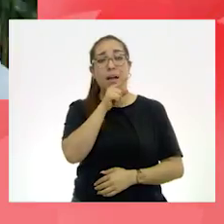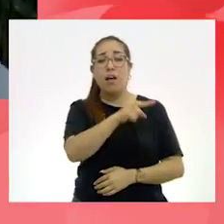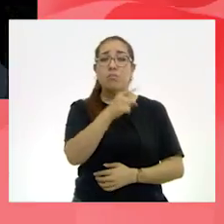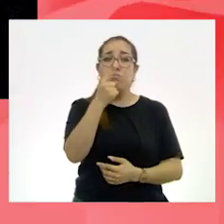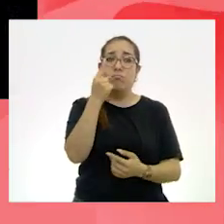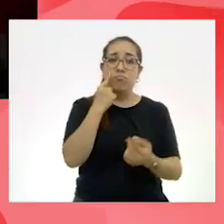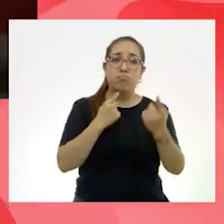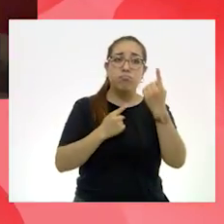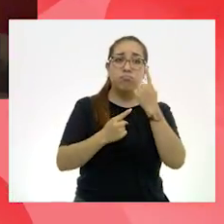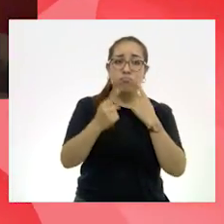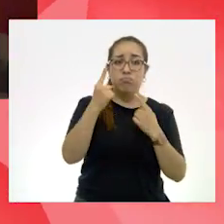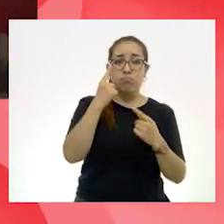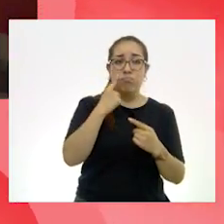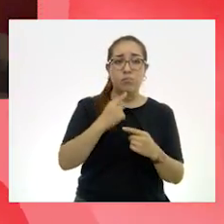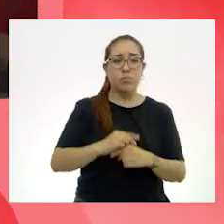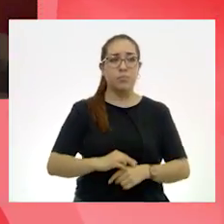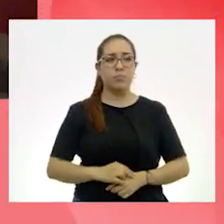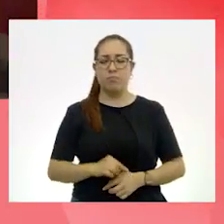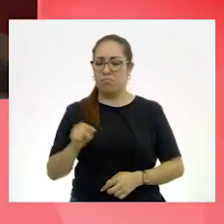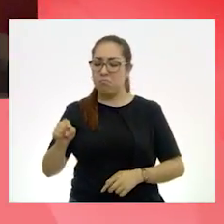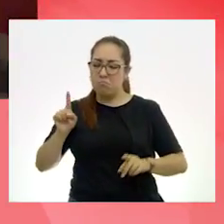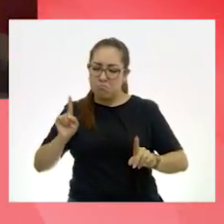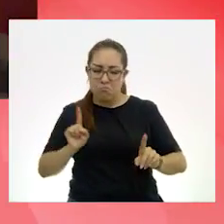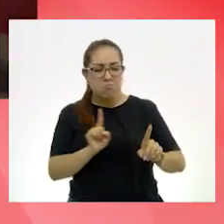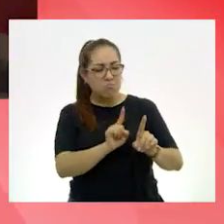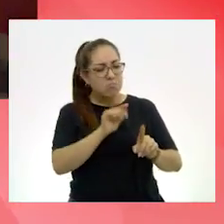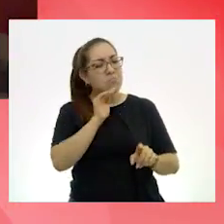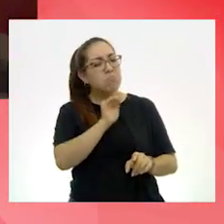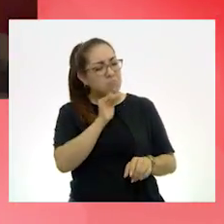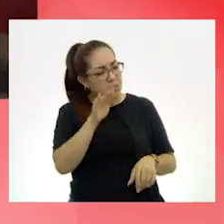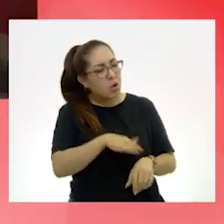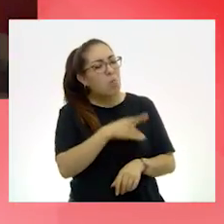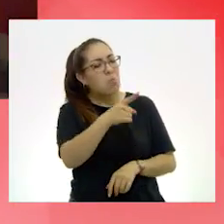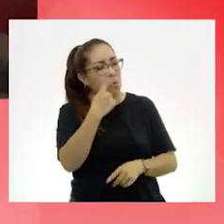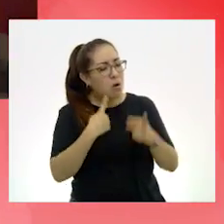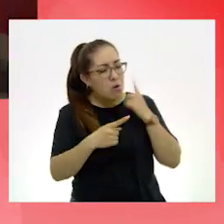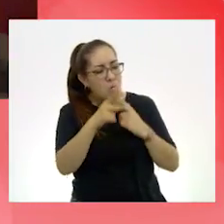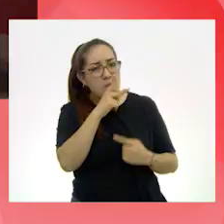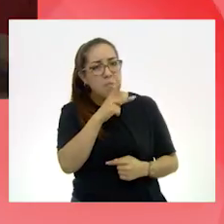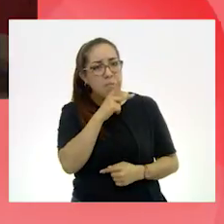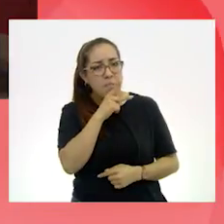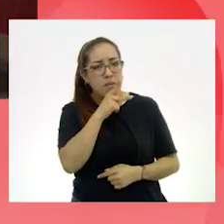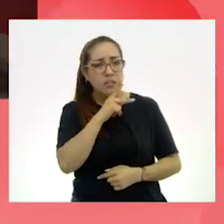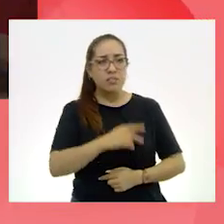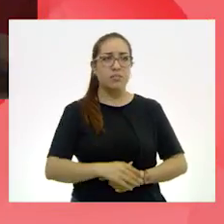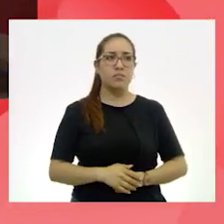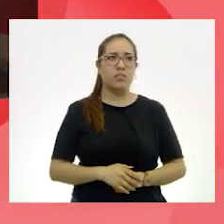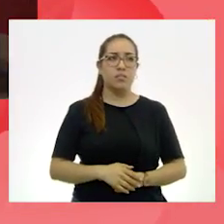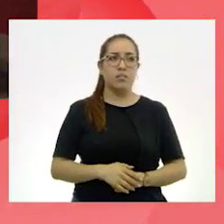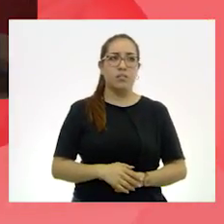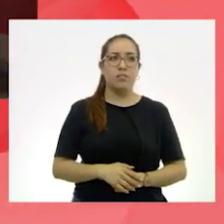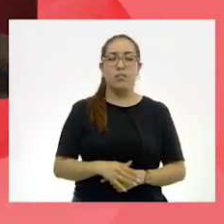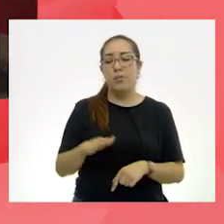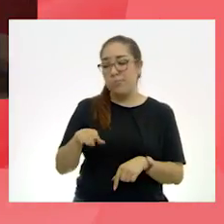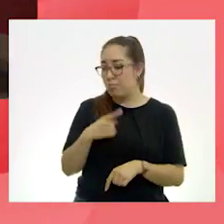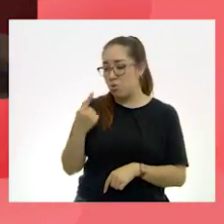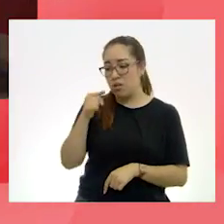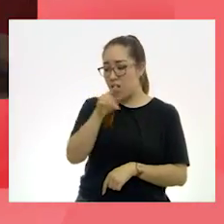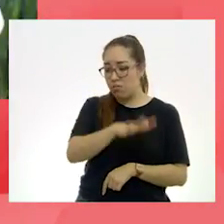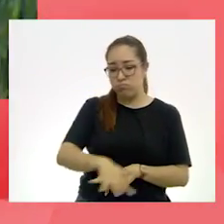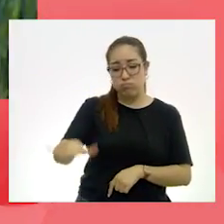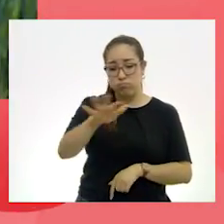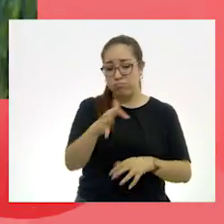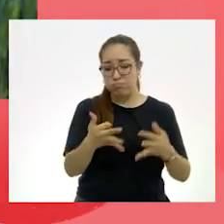llorando. Y entonces se le acerca y le dice: padre, ¿por qué llora? Dice: porque vamos a perder las